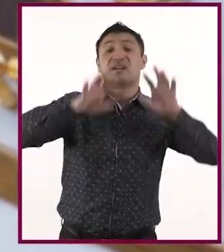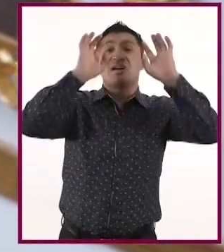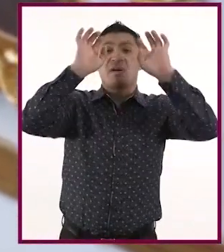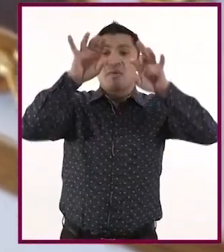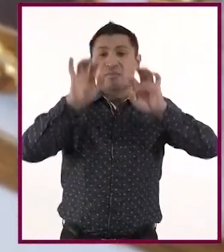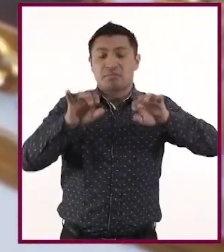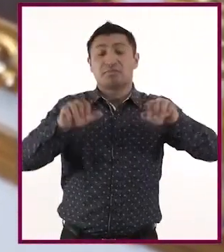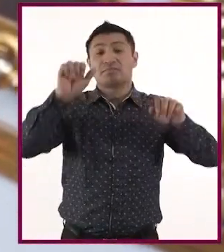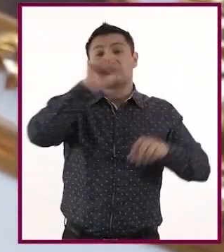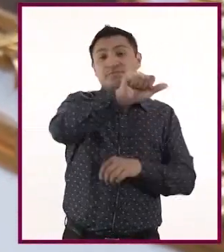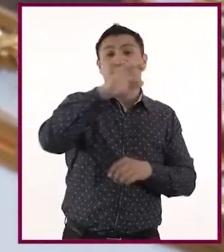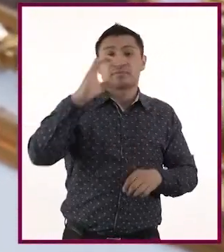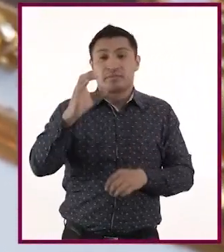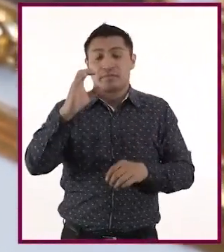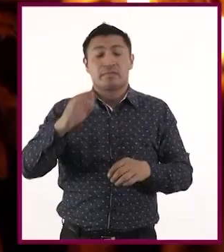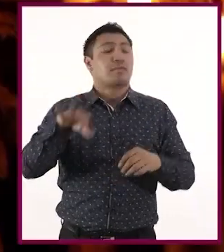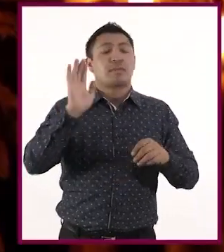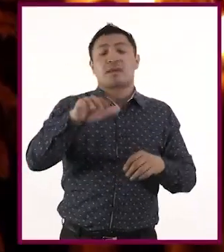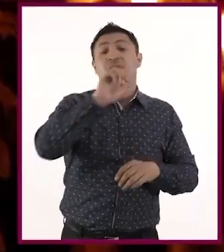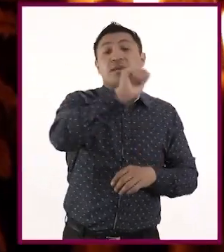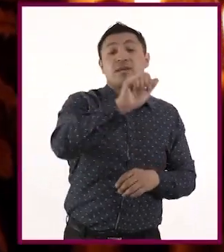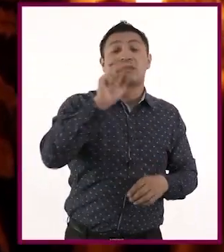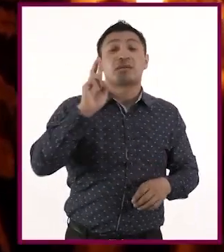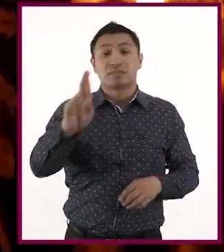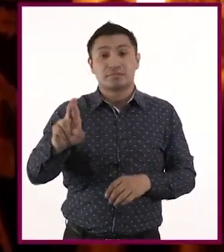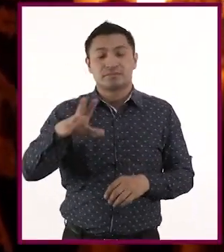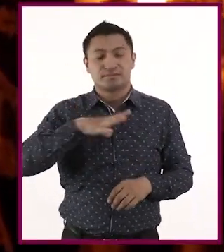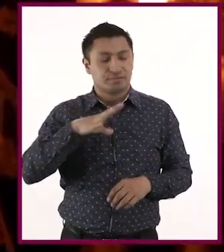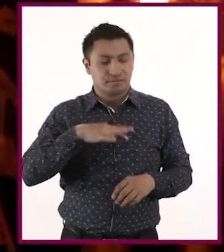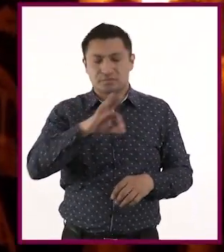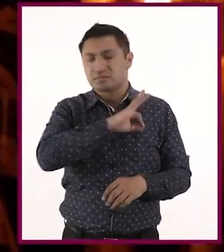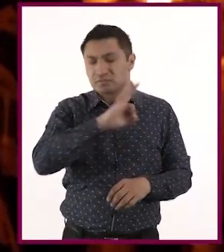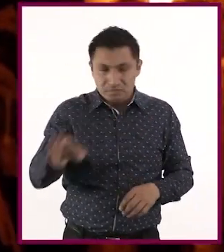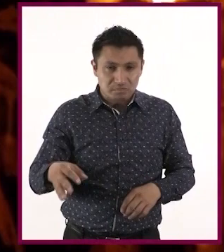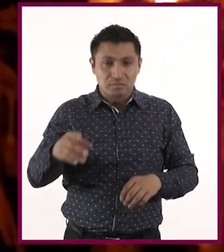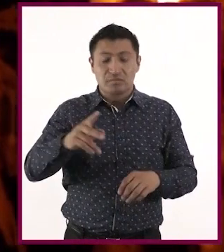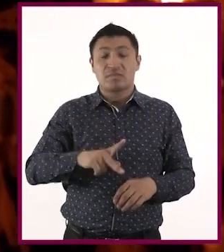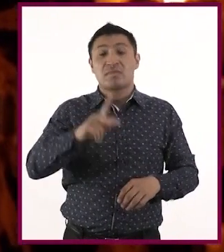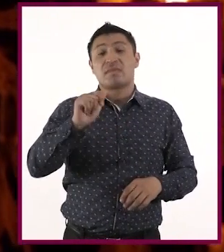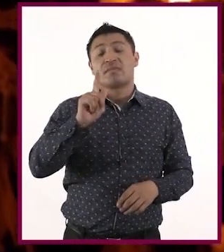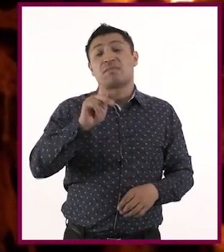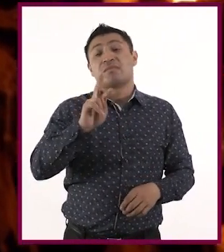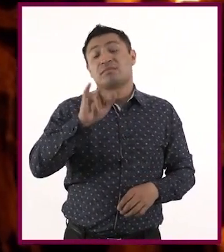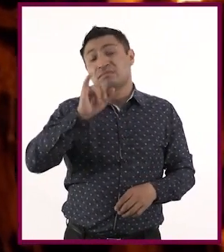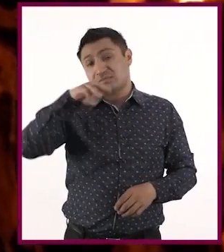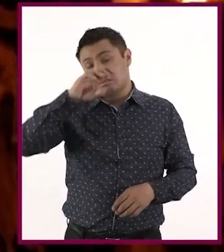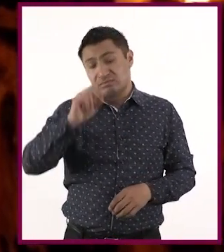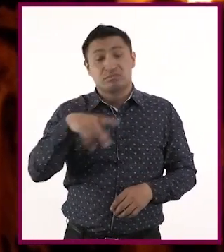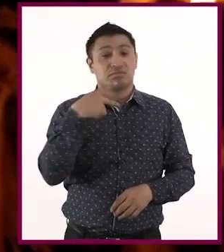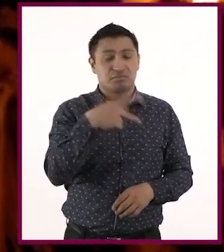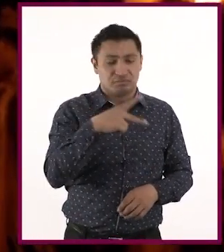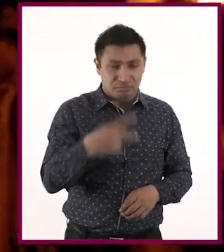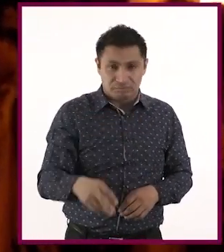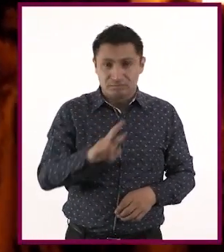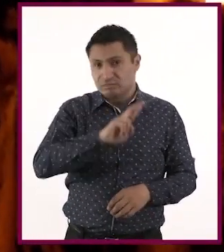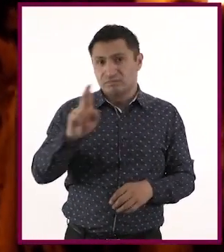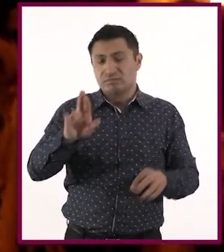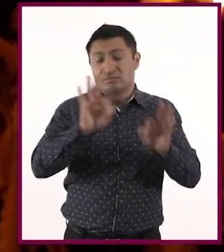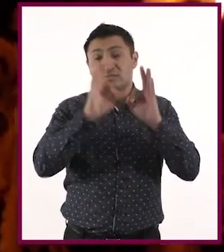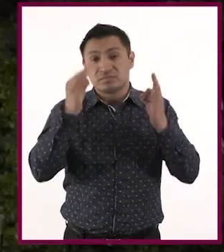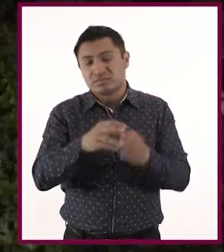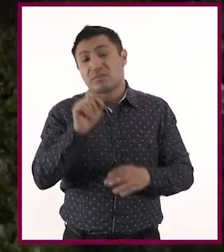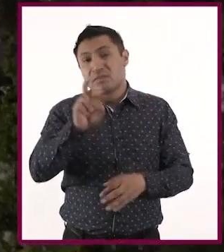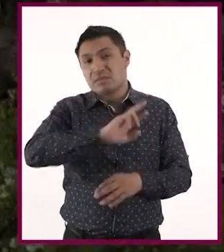como asociación religiosa, con la posibilidad de tener patrimonio propio. Esta reforma también reconoció